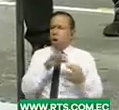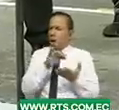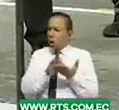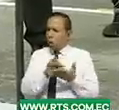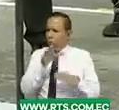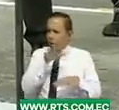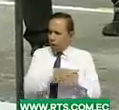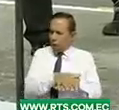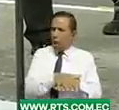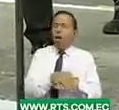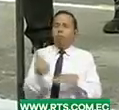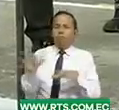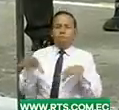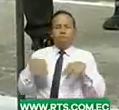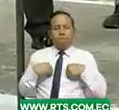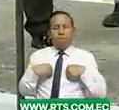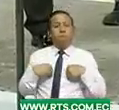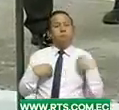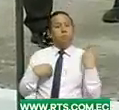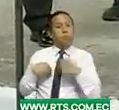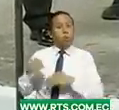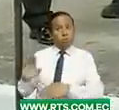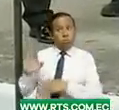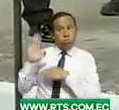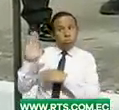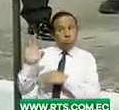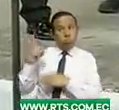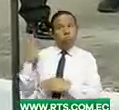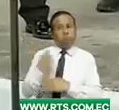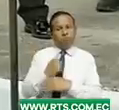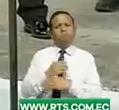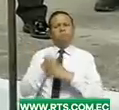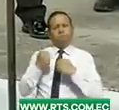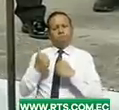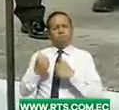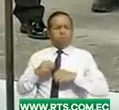hace fuertes a enfrentar lo que lastimosamente